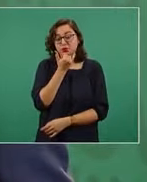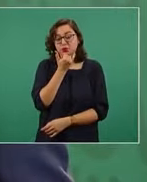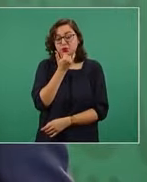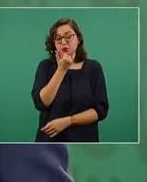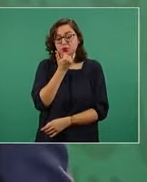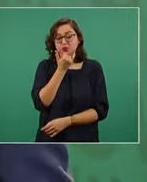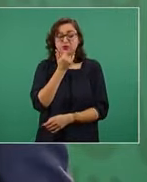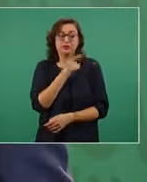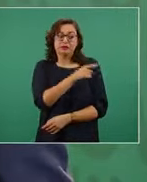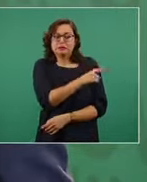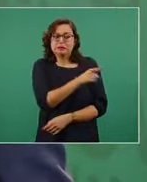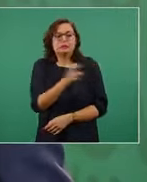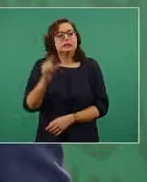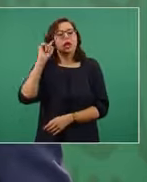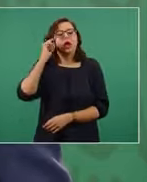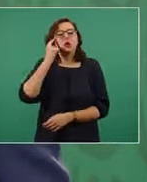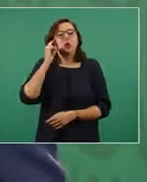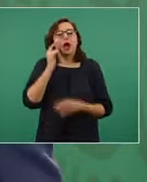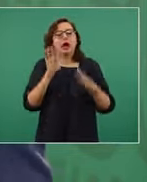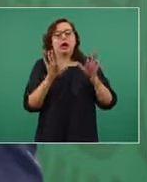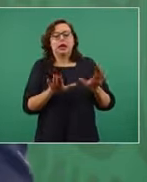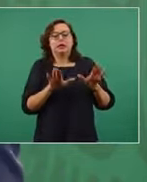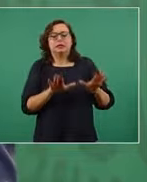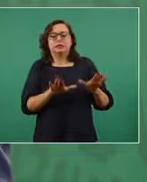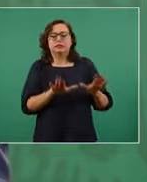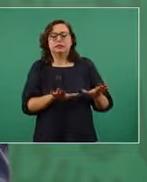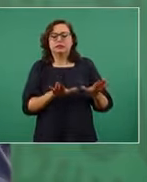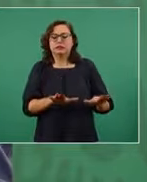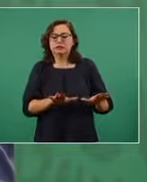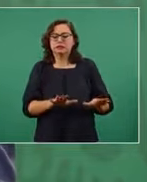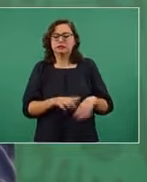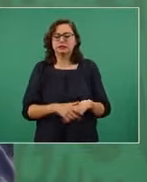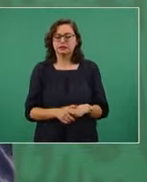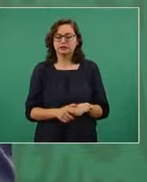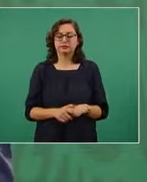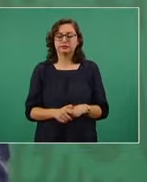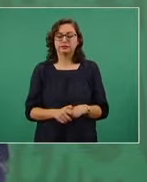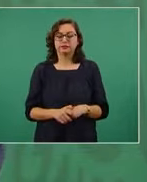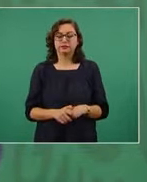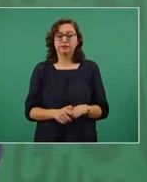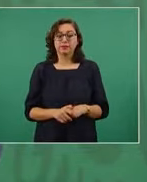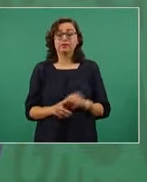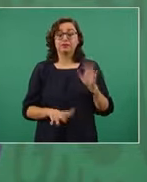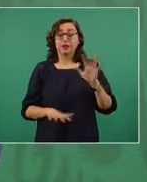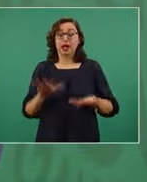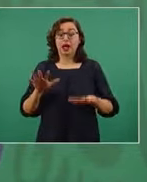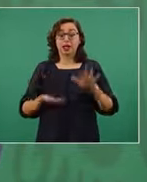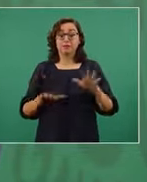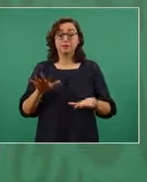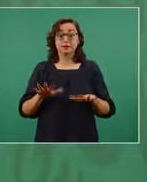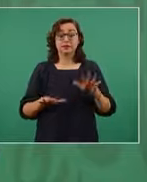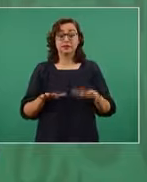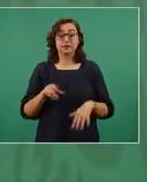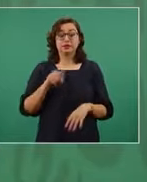no se vayan a enojar tanto. A veces hasta parecen del Partido